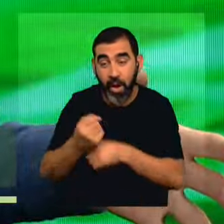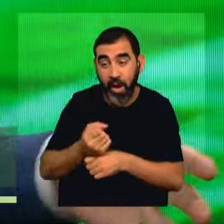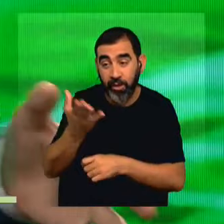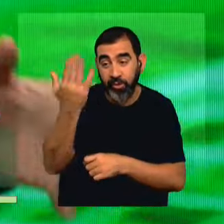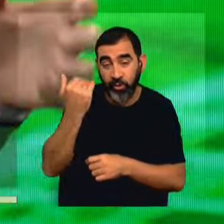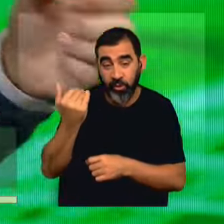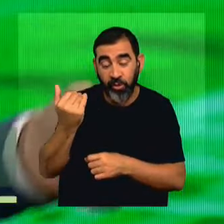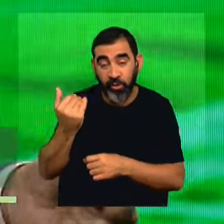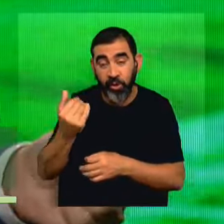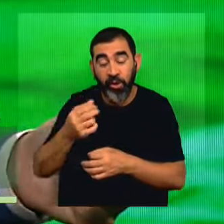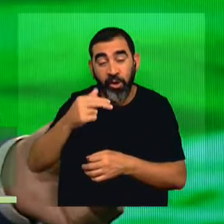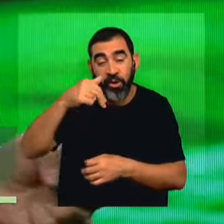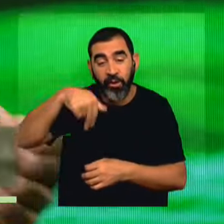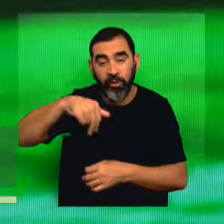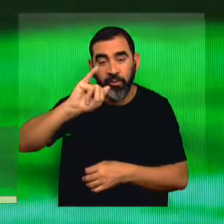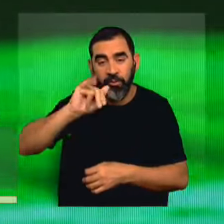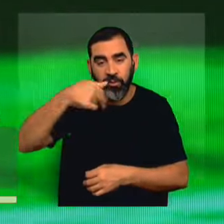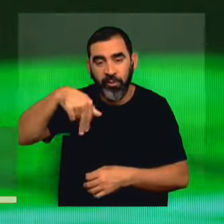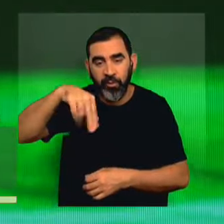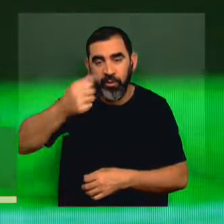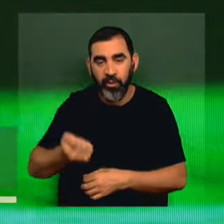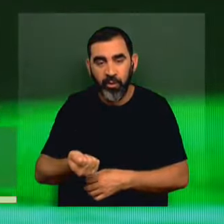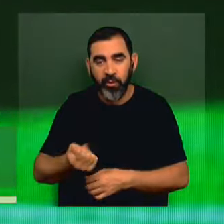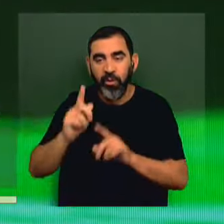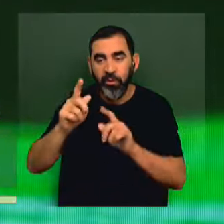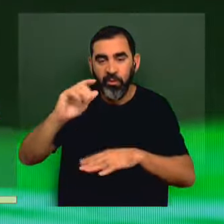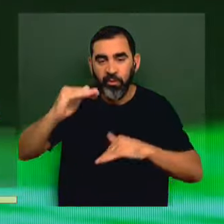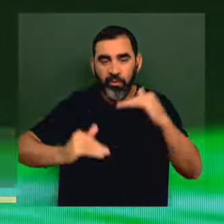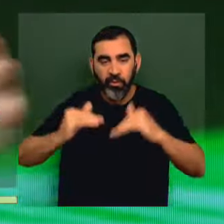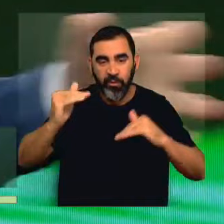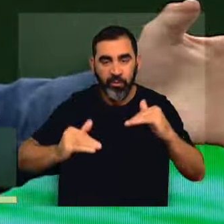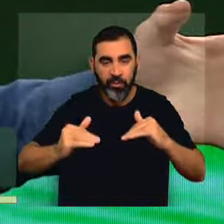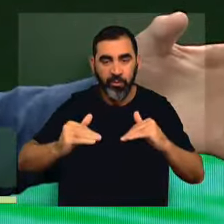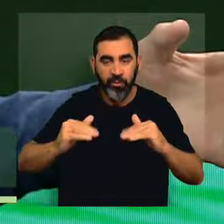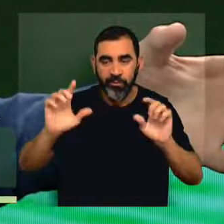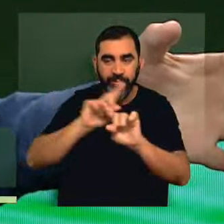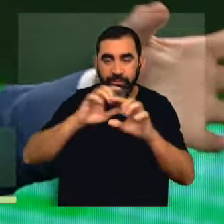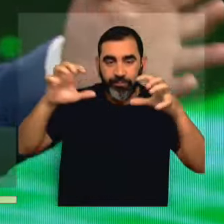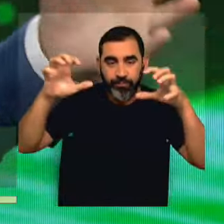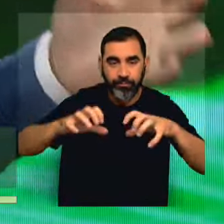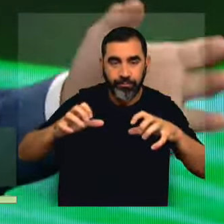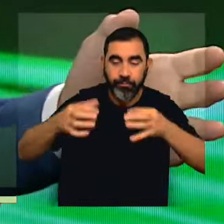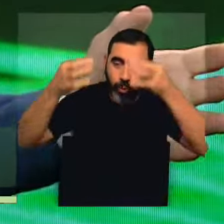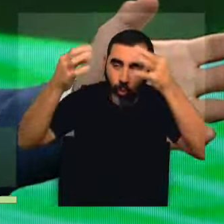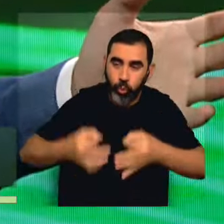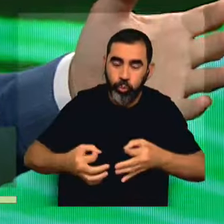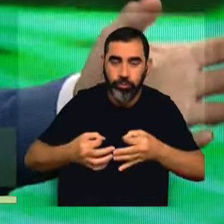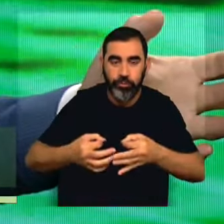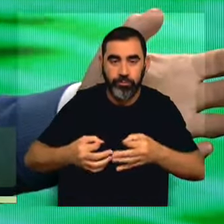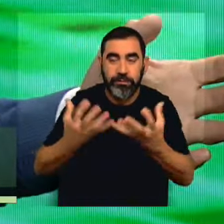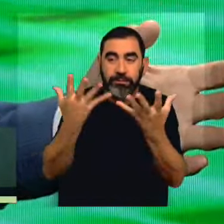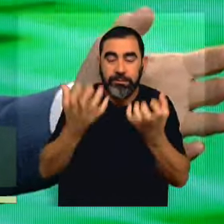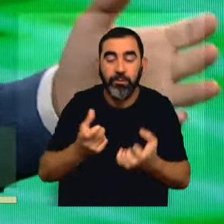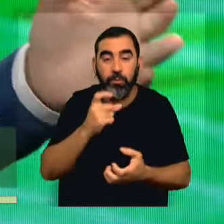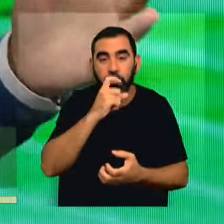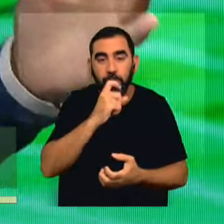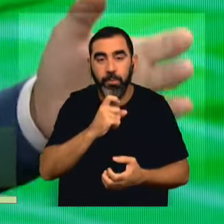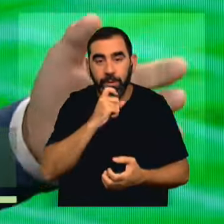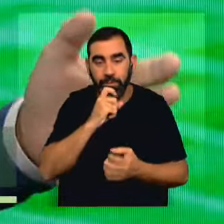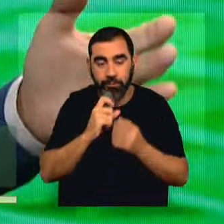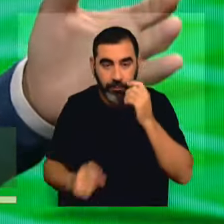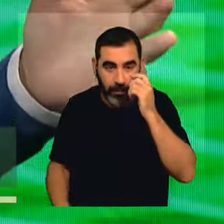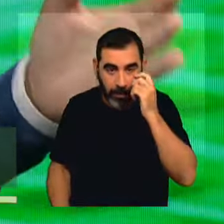la nña más la oscilación de m Julian en sus fases que no hace llover estuvieron presentes durante marzo